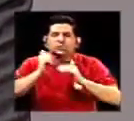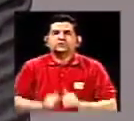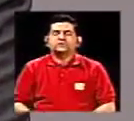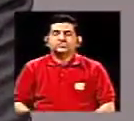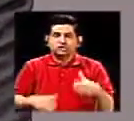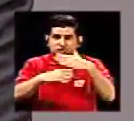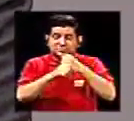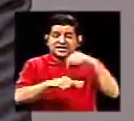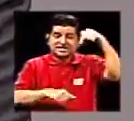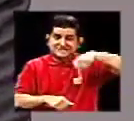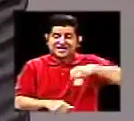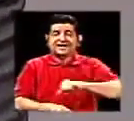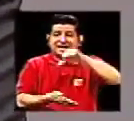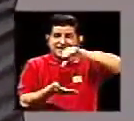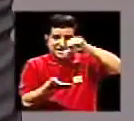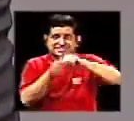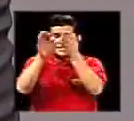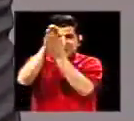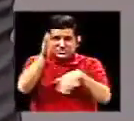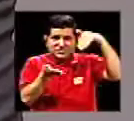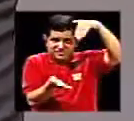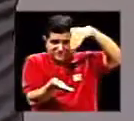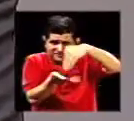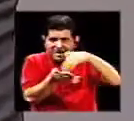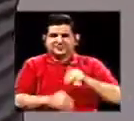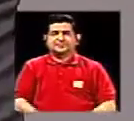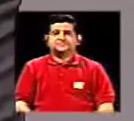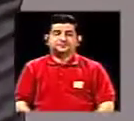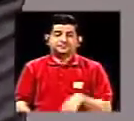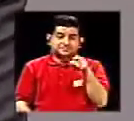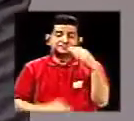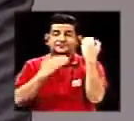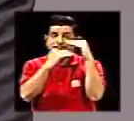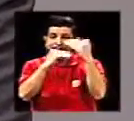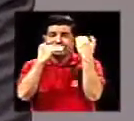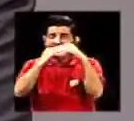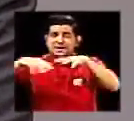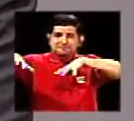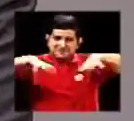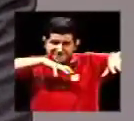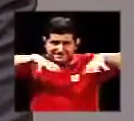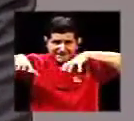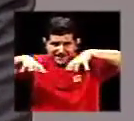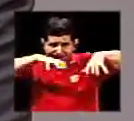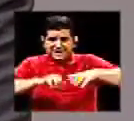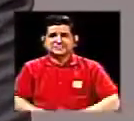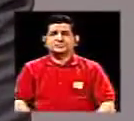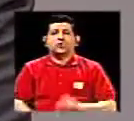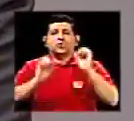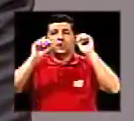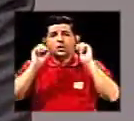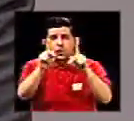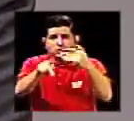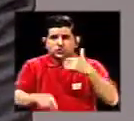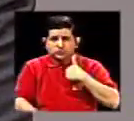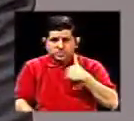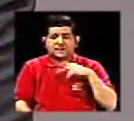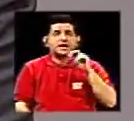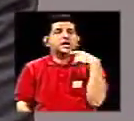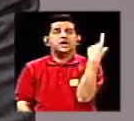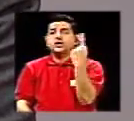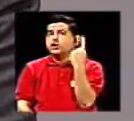gran área metropolitana o el gran Valle Central. Y bueno, y eso limita mucho las acciones que permitan no